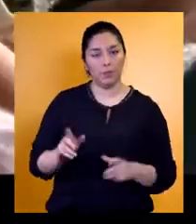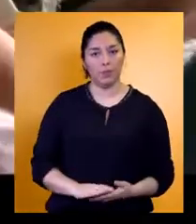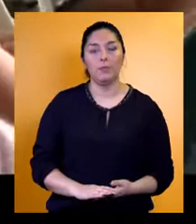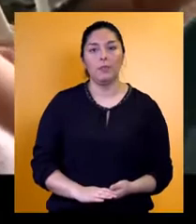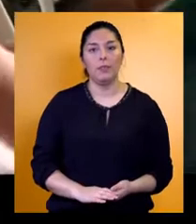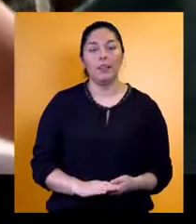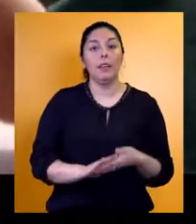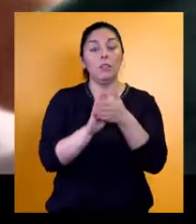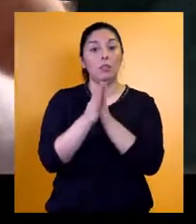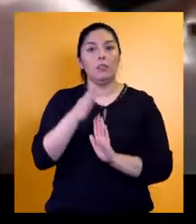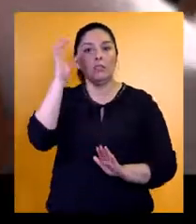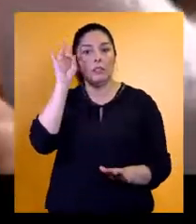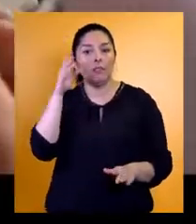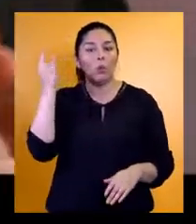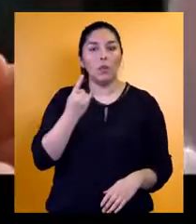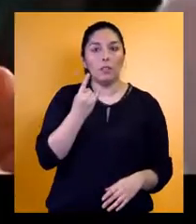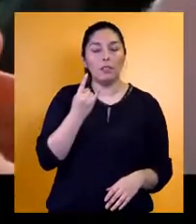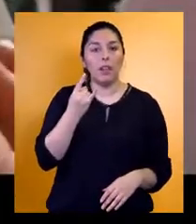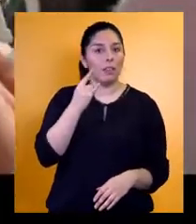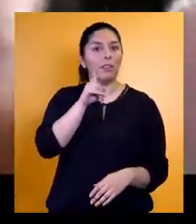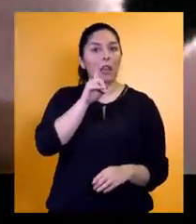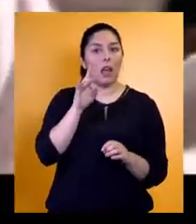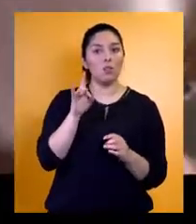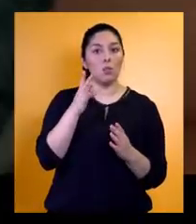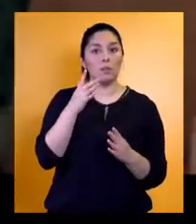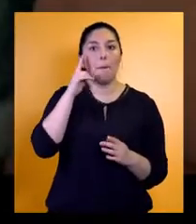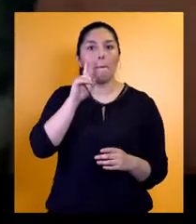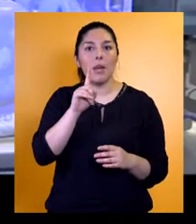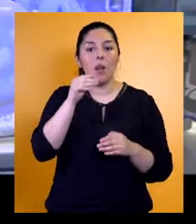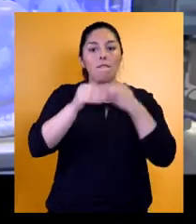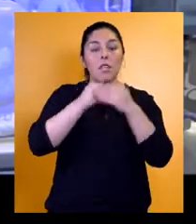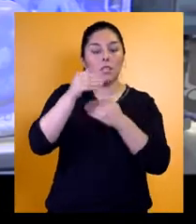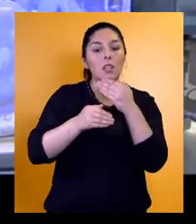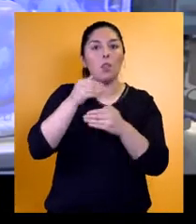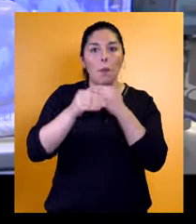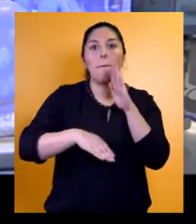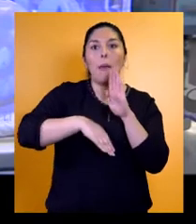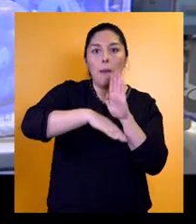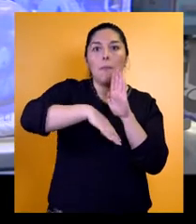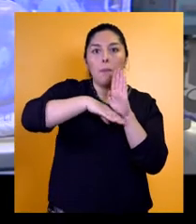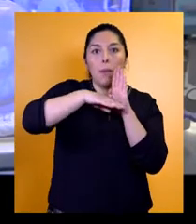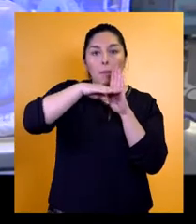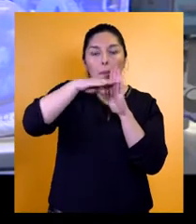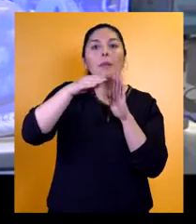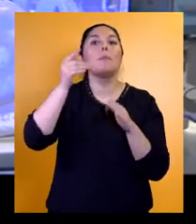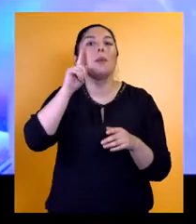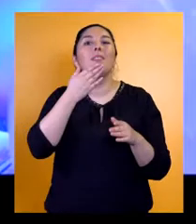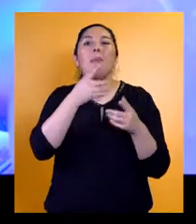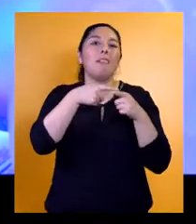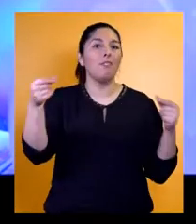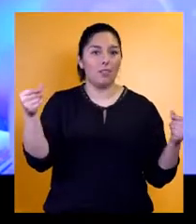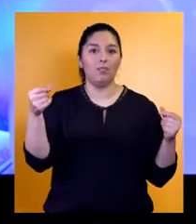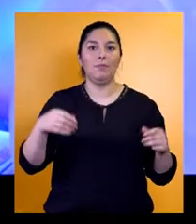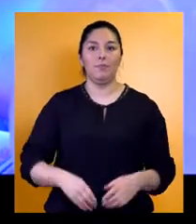pacientes. Las autoridades sanitarias siguen atentas a la evolución del virus, porque tradicionalmente lo que pasa en Puerto Puerto Montt se replica a misma escala a